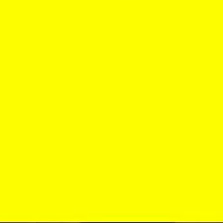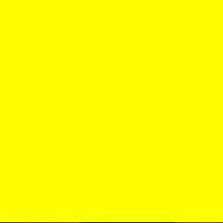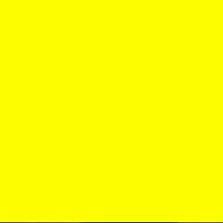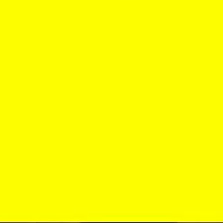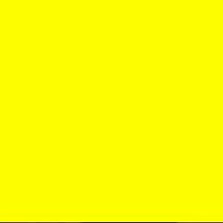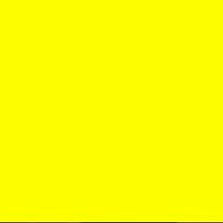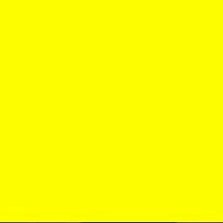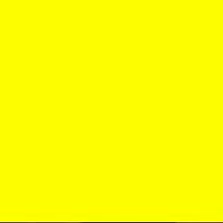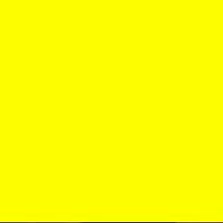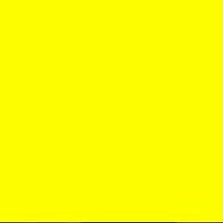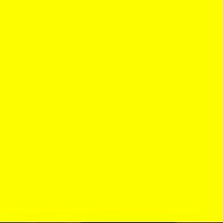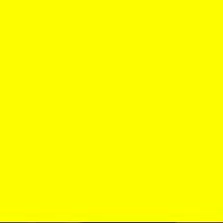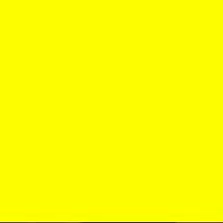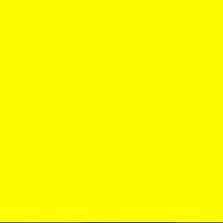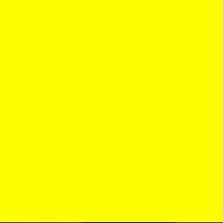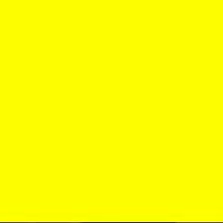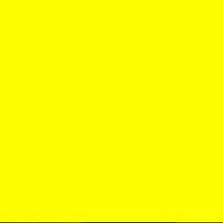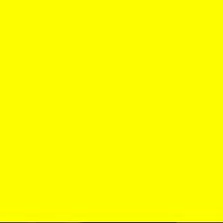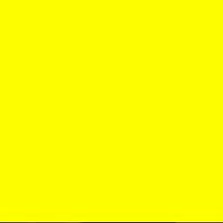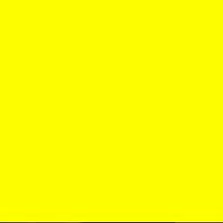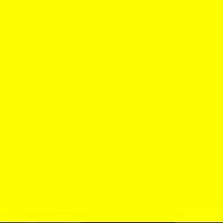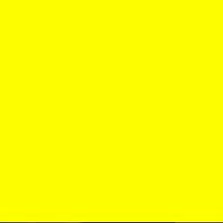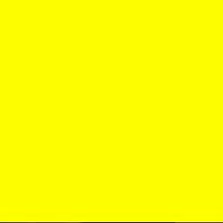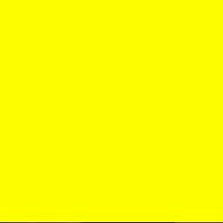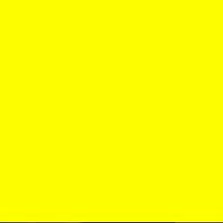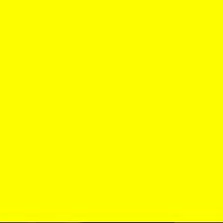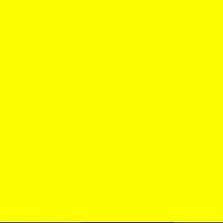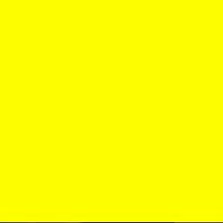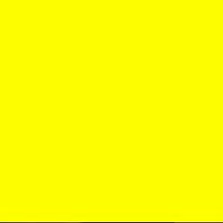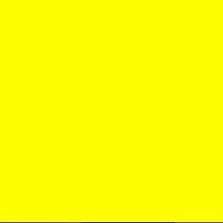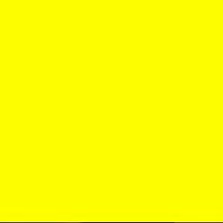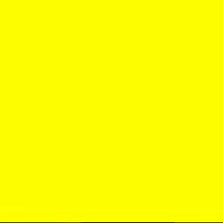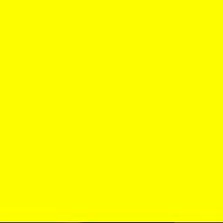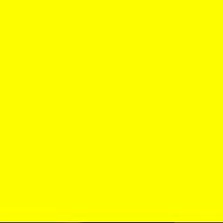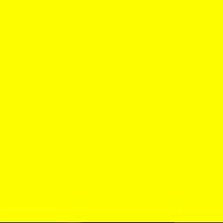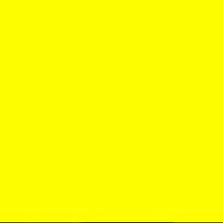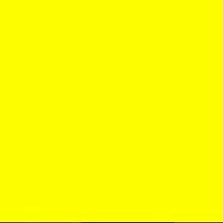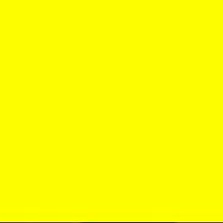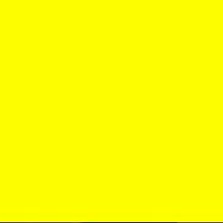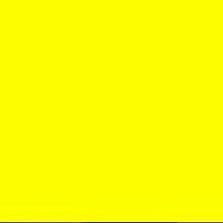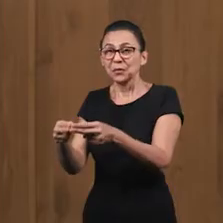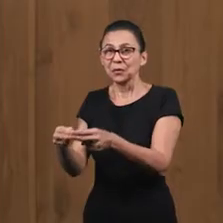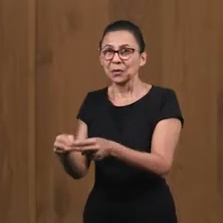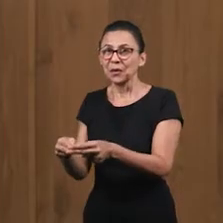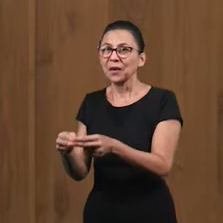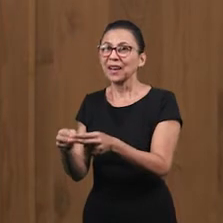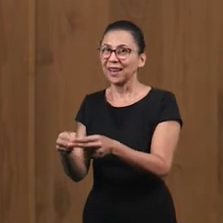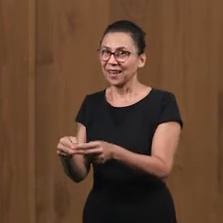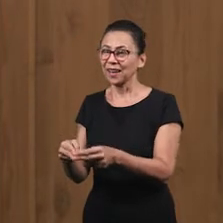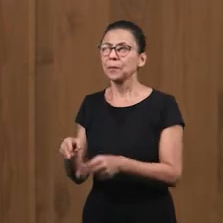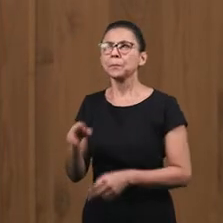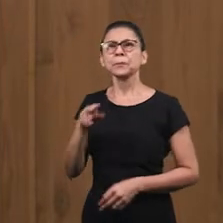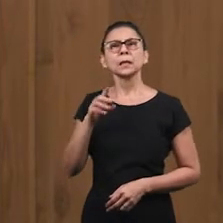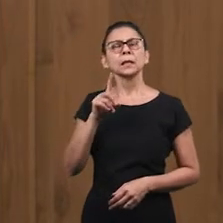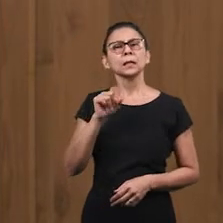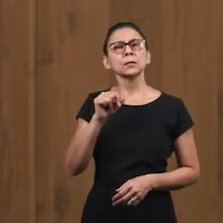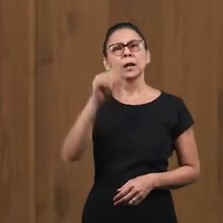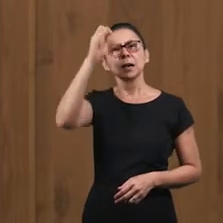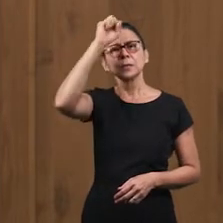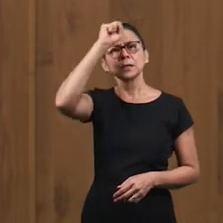Noé. Y en la clase pasada nosotros aprendimos que Dios hizo un compromiso con